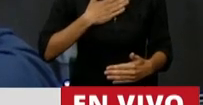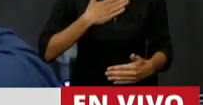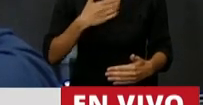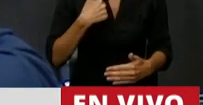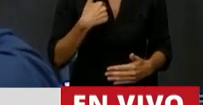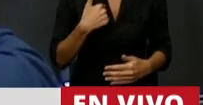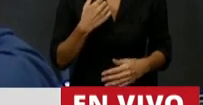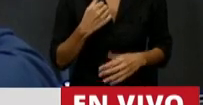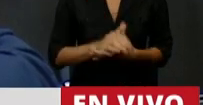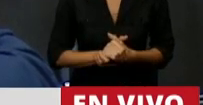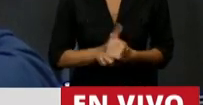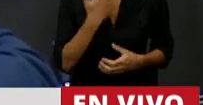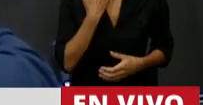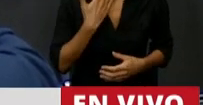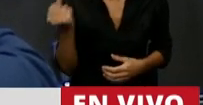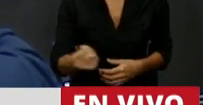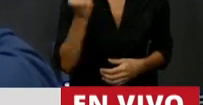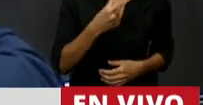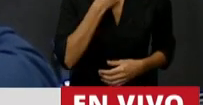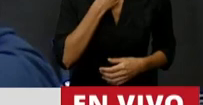sumamente, sumamente deseado,